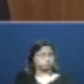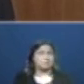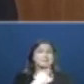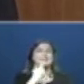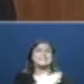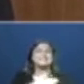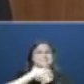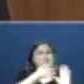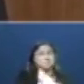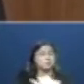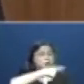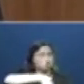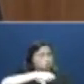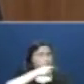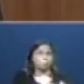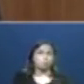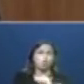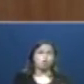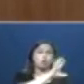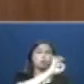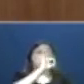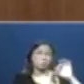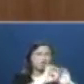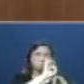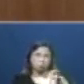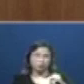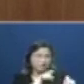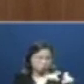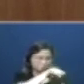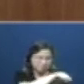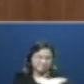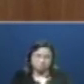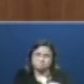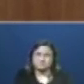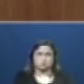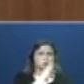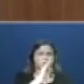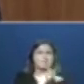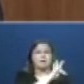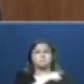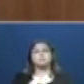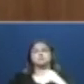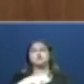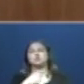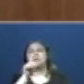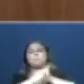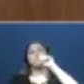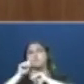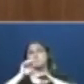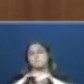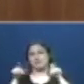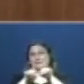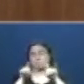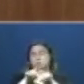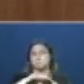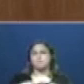del 50% de nuestra producción y también el problema que existe con las compañías eléctricas para la compra regulada del